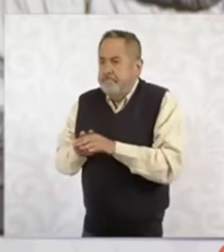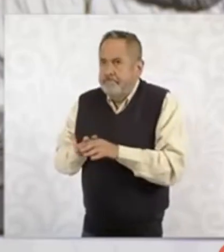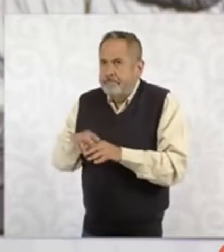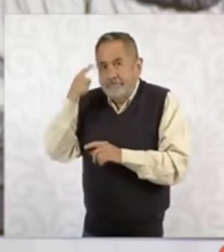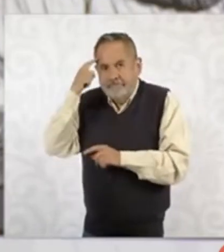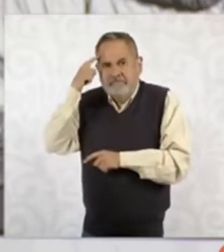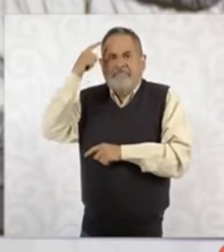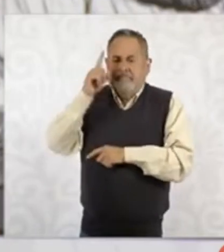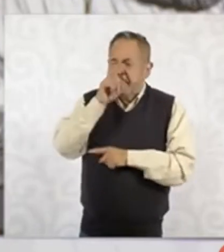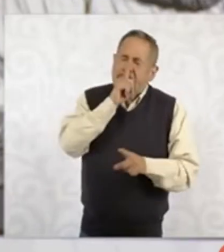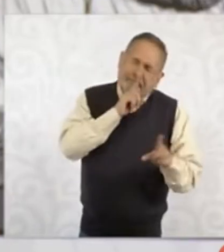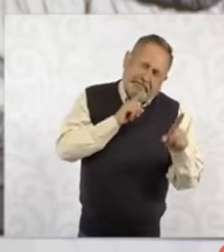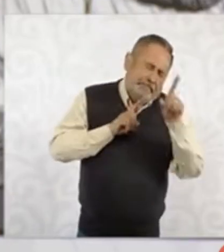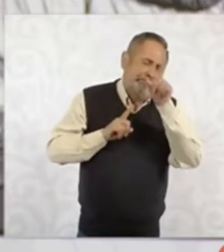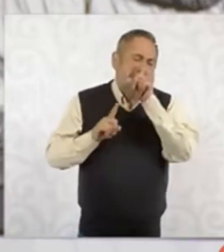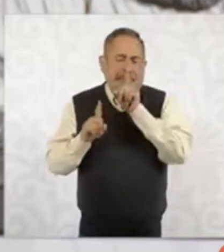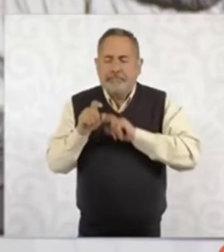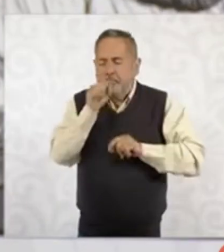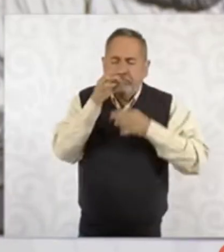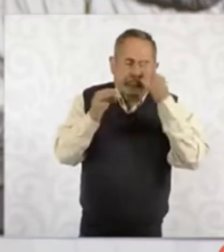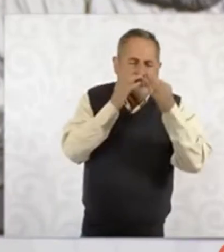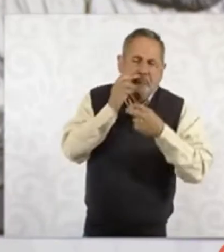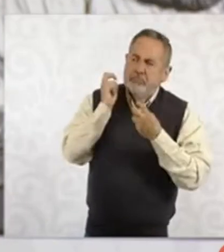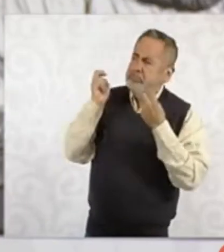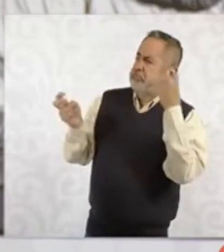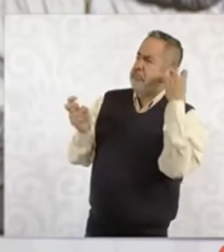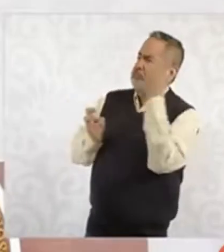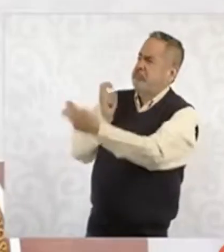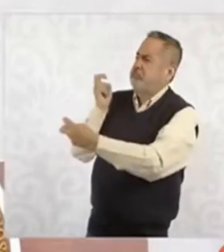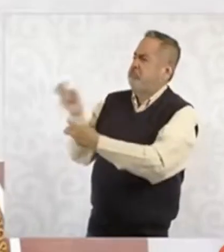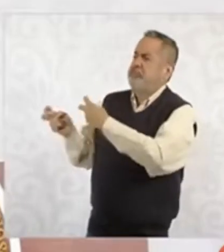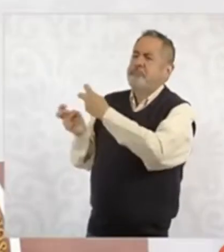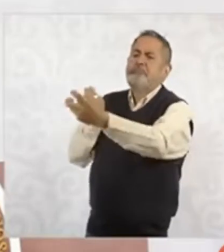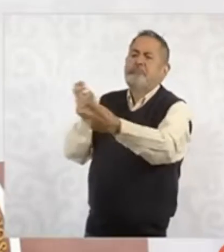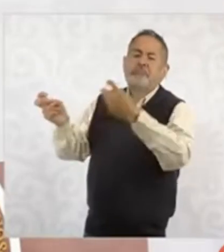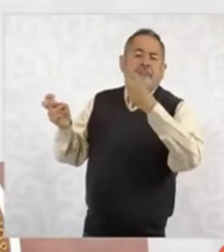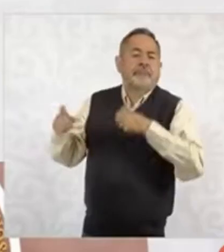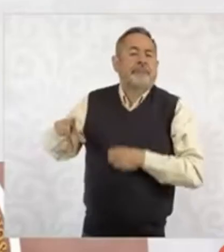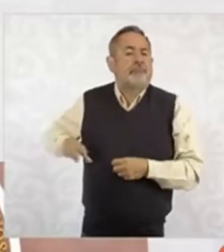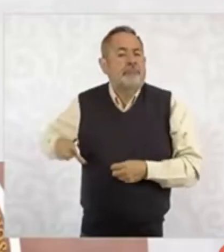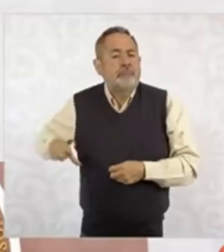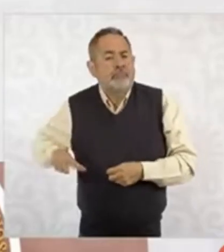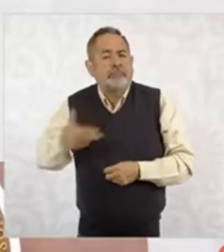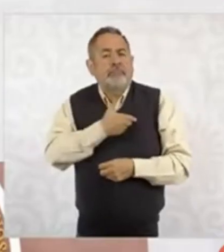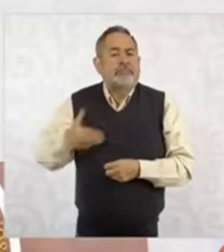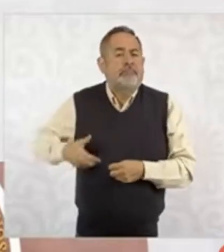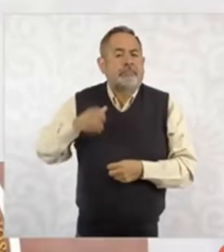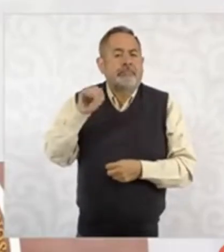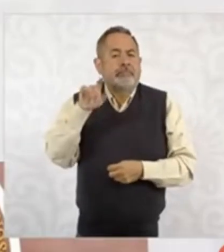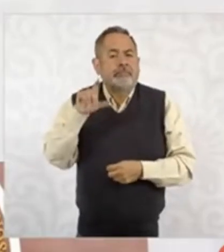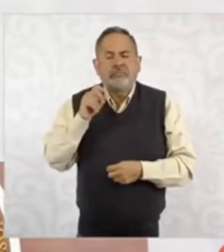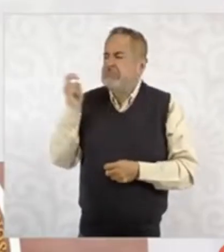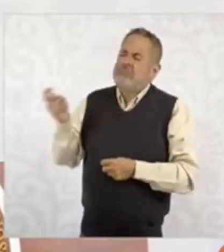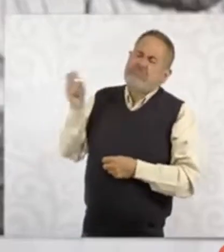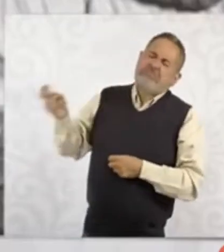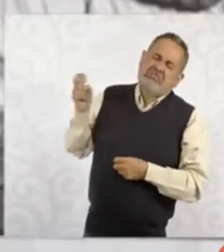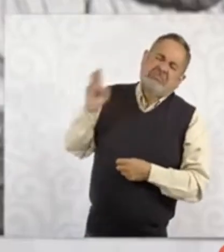mentira para poder denostar tanto al gobierno, al presidente López Obrador, como a nuestro